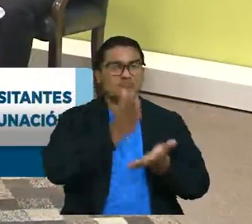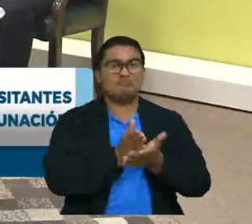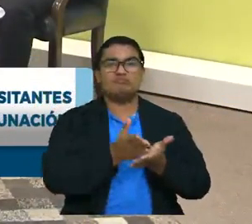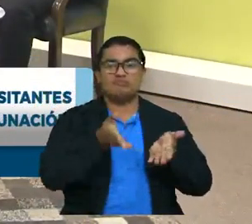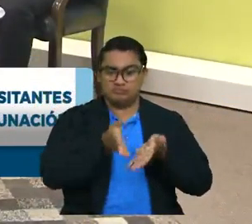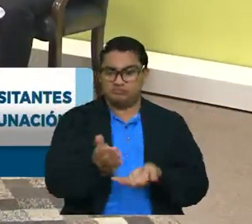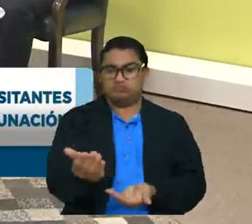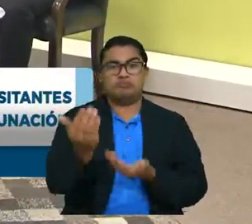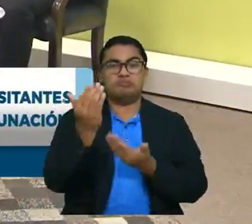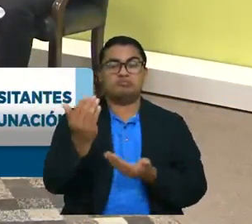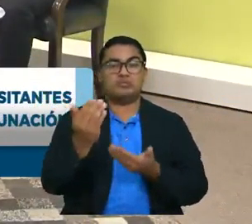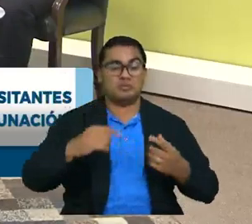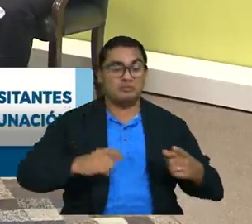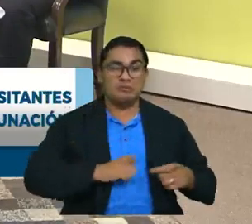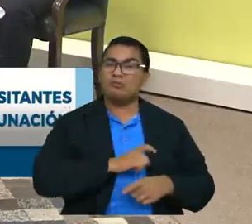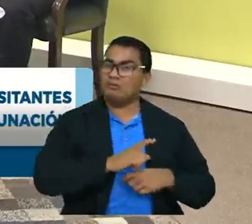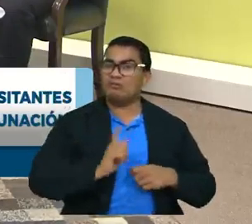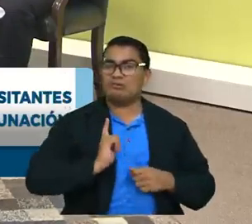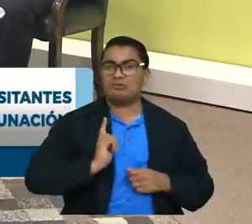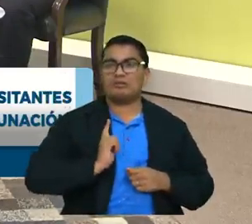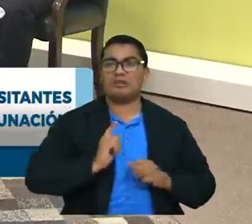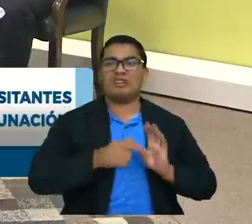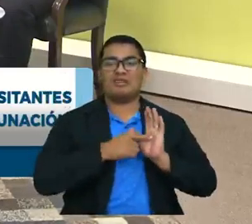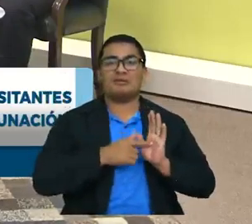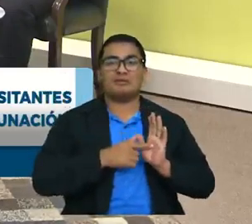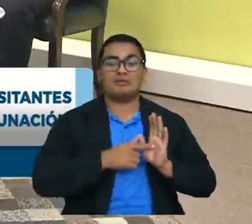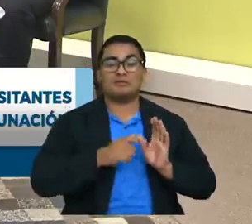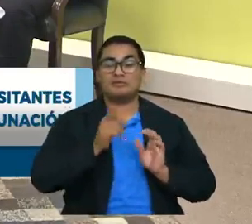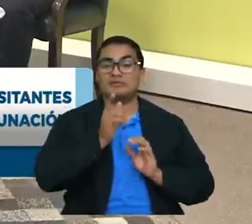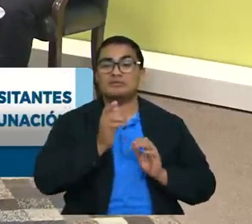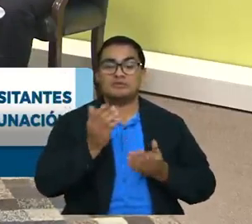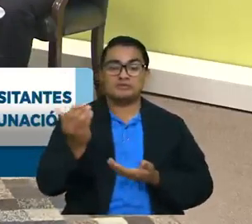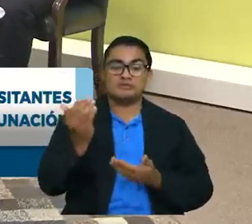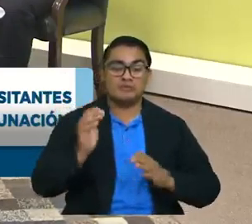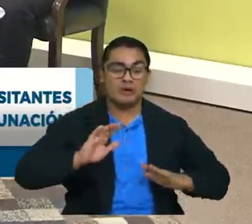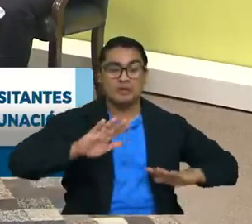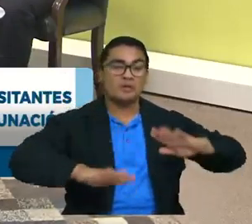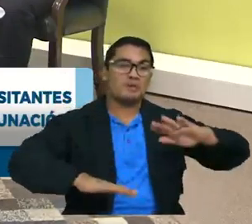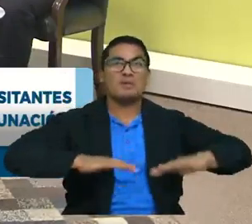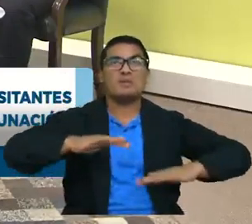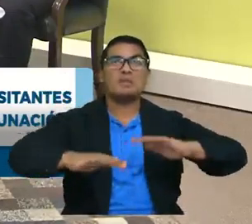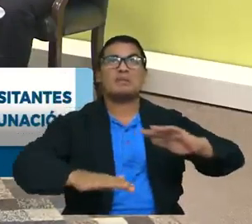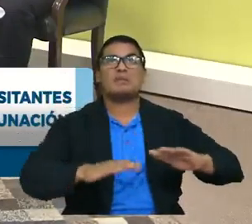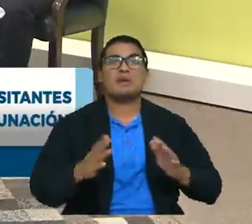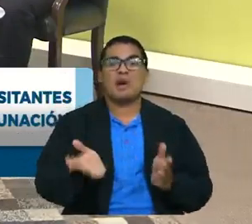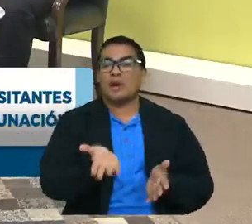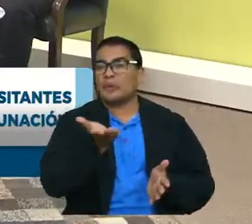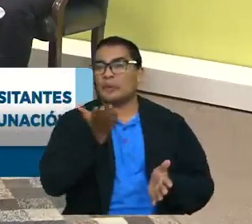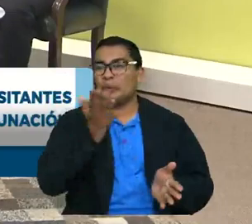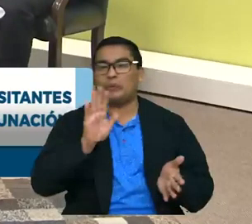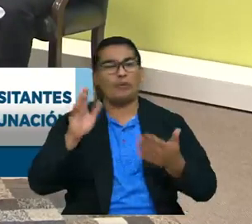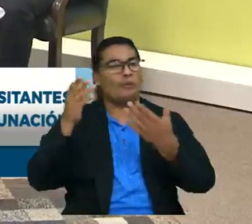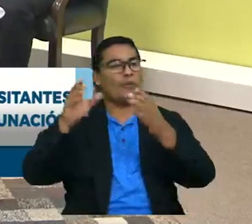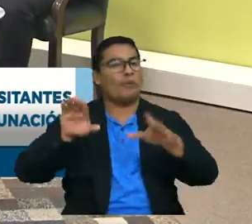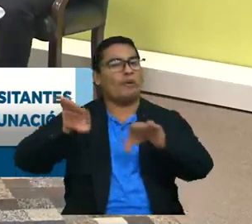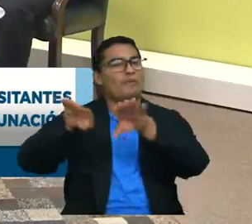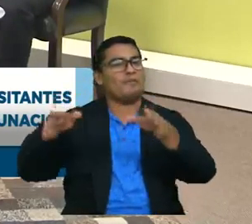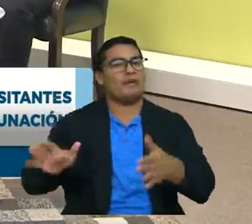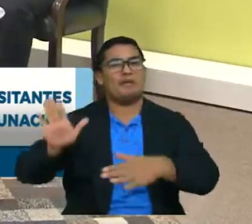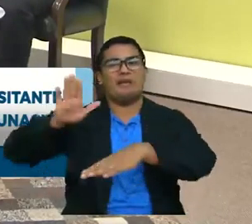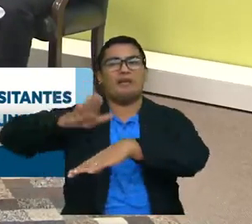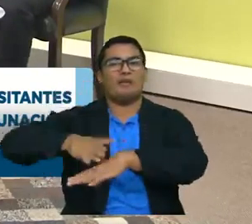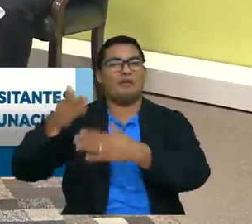el momento que, obviamente, si gatea el niño, tiene contacto con el polvo, tiene contacto con otra superficie? Me imagino que es ahí